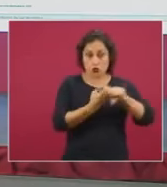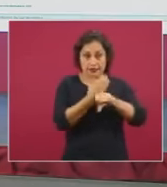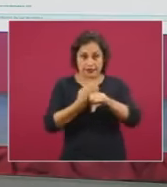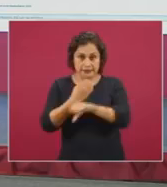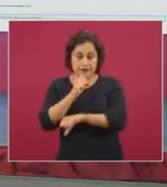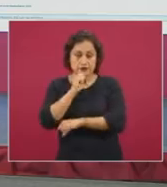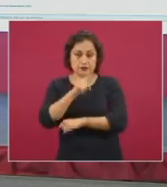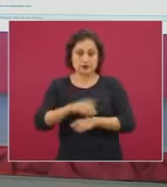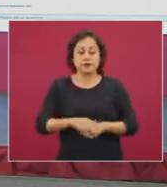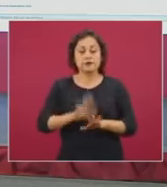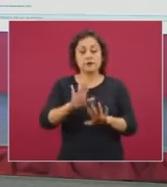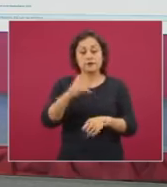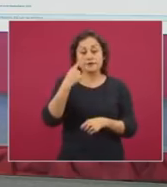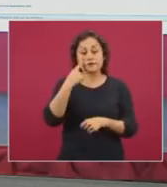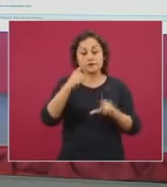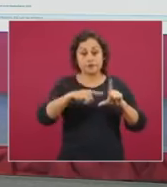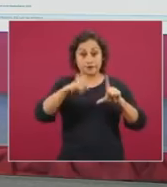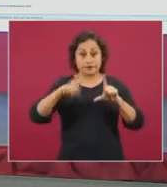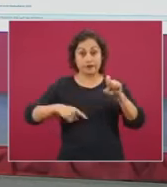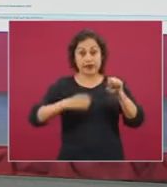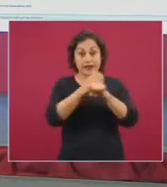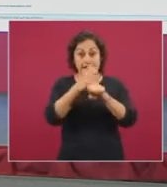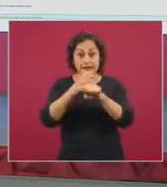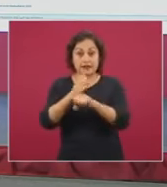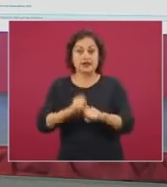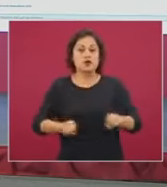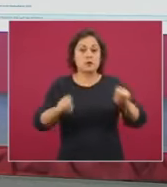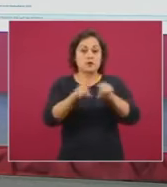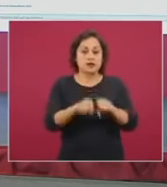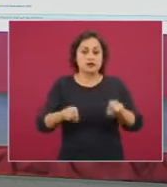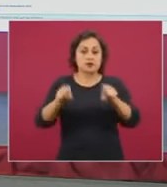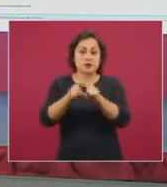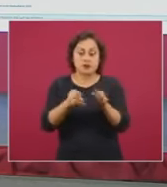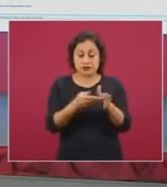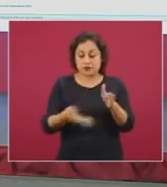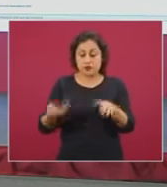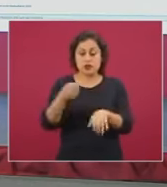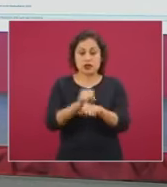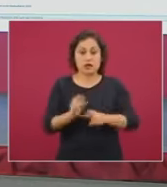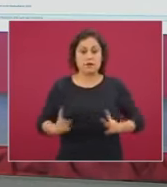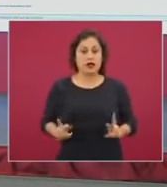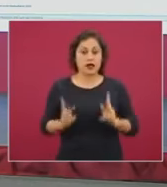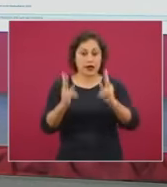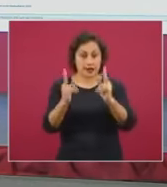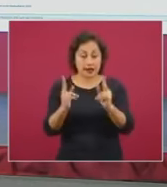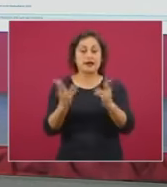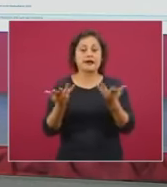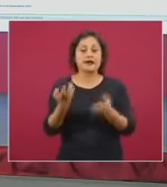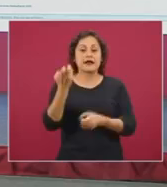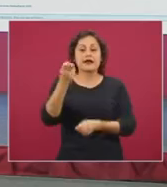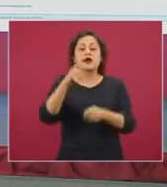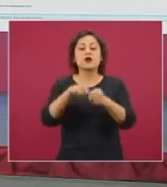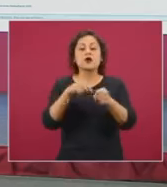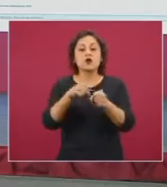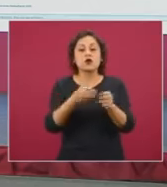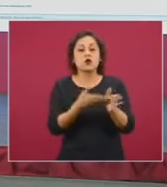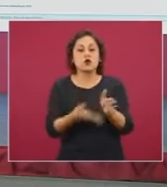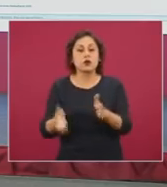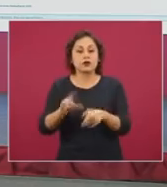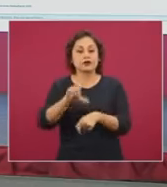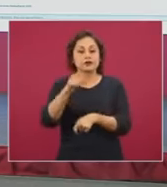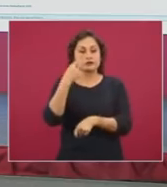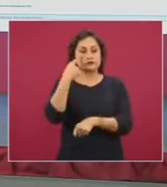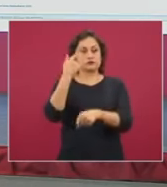estas curvas por estado el mismo patrón, semana epidemiológica, lo que se espera en estos colores y después el